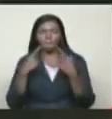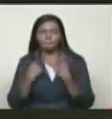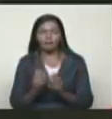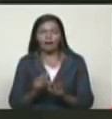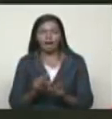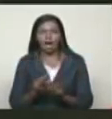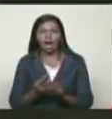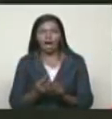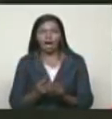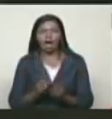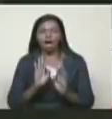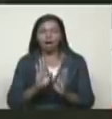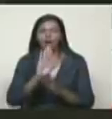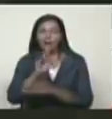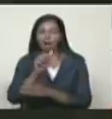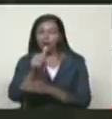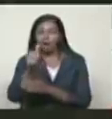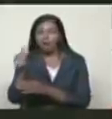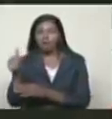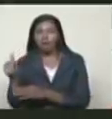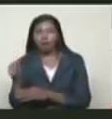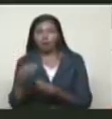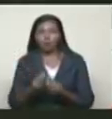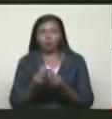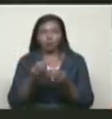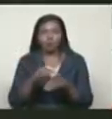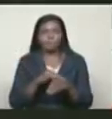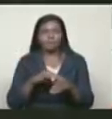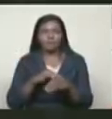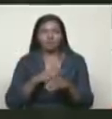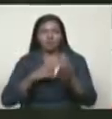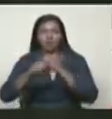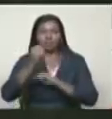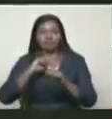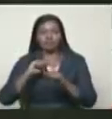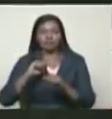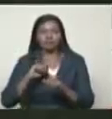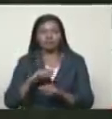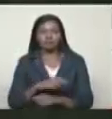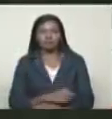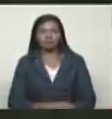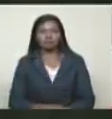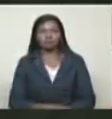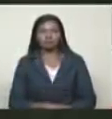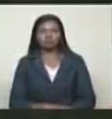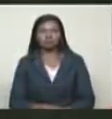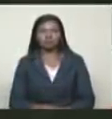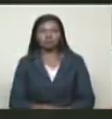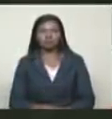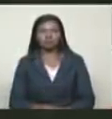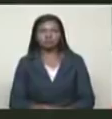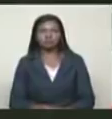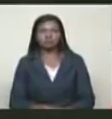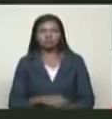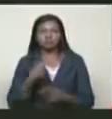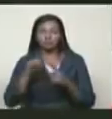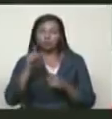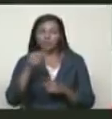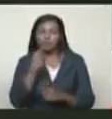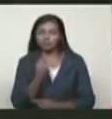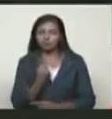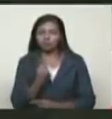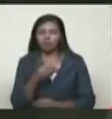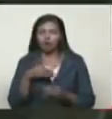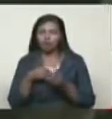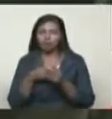correspondientes en compañía del ministro del Poder Popular para la Defensa, Vladimir Padrino López, pero además el